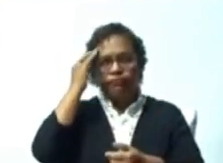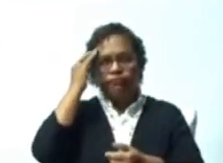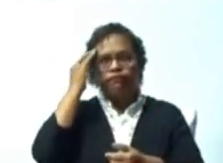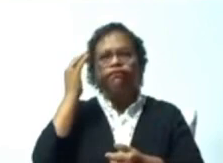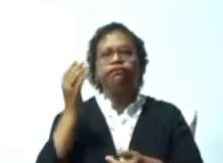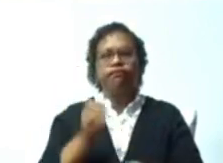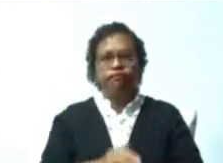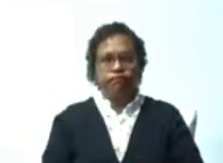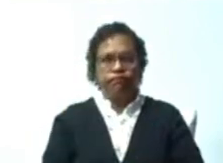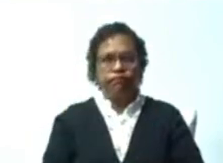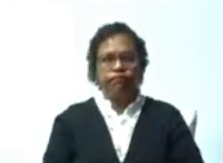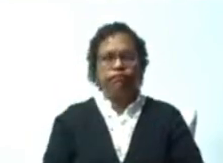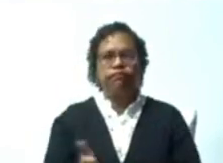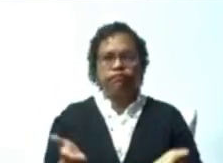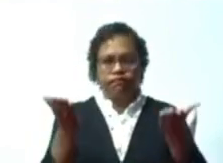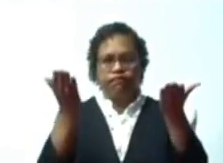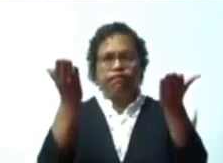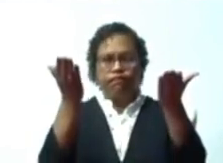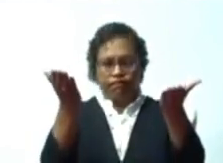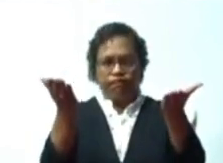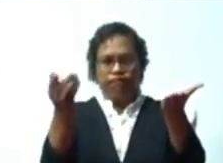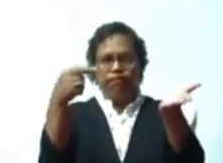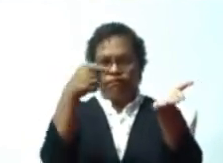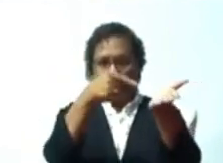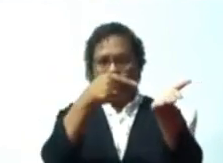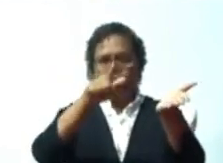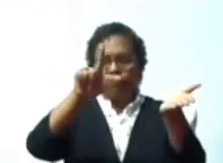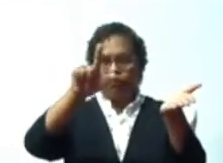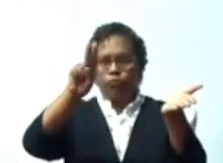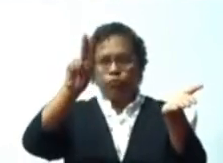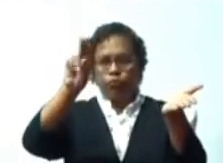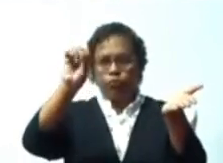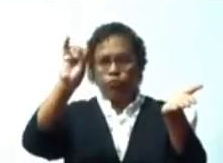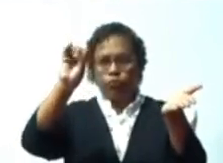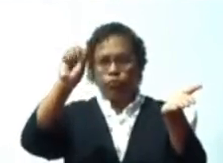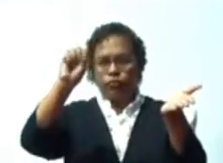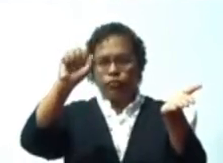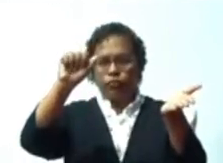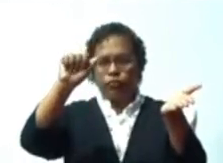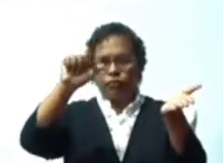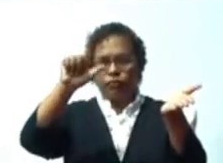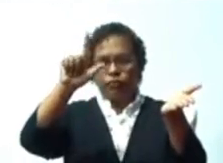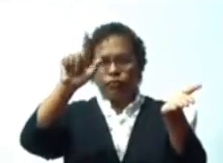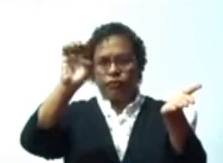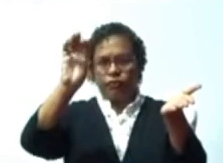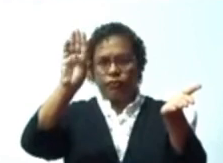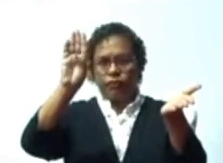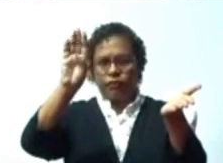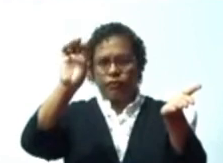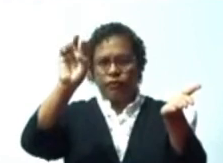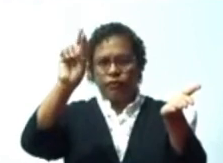presidente presento la terna de Luis Alberto Núñez Castro Muchas gracias